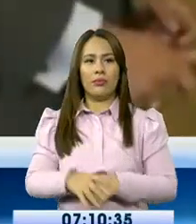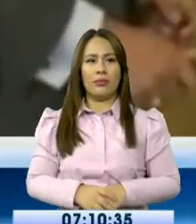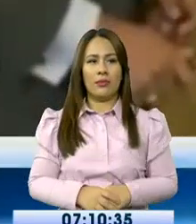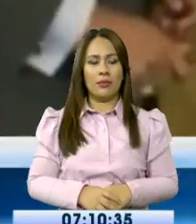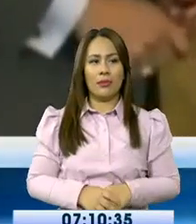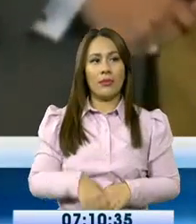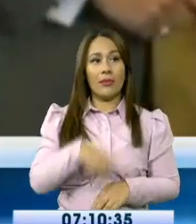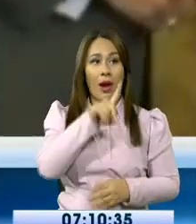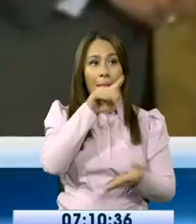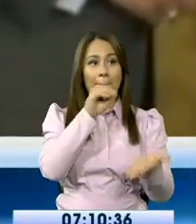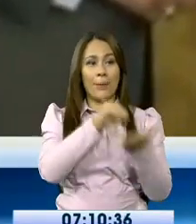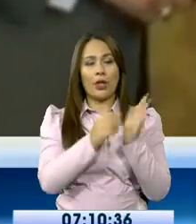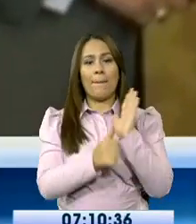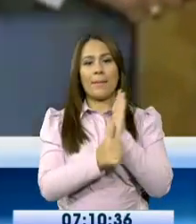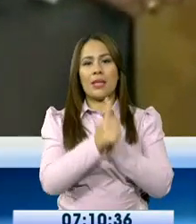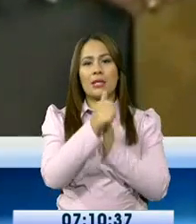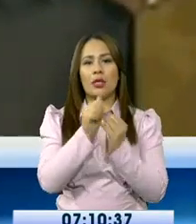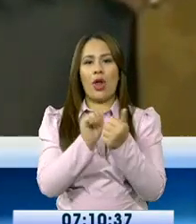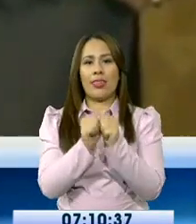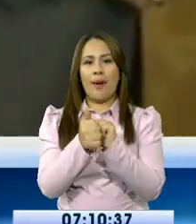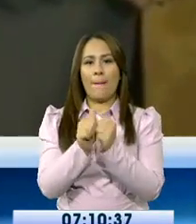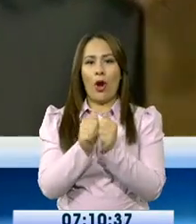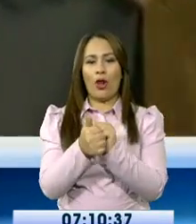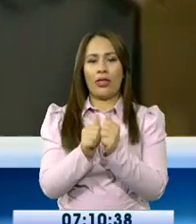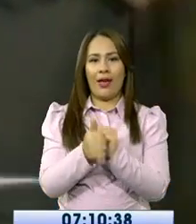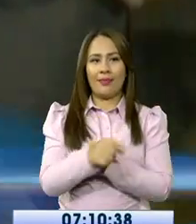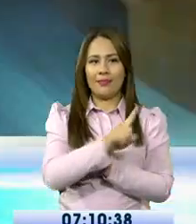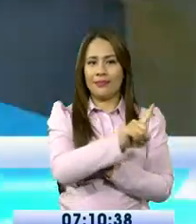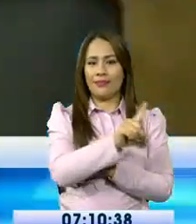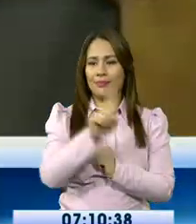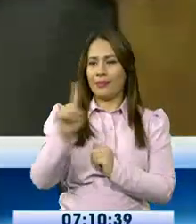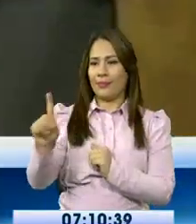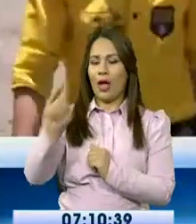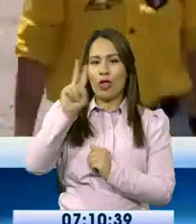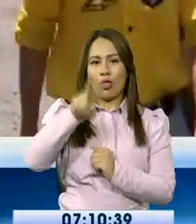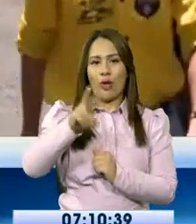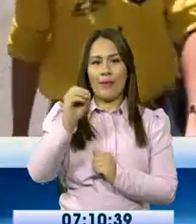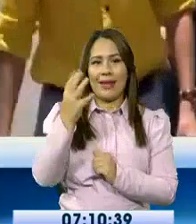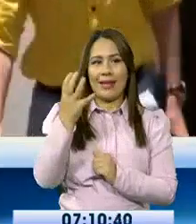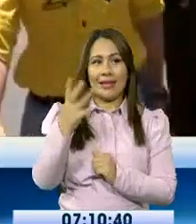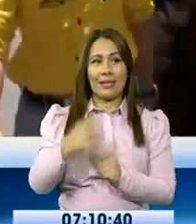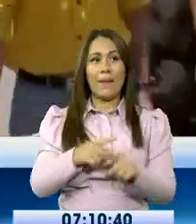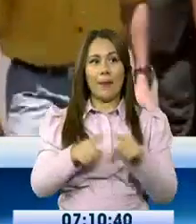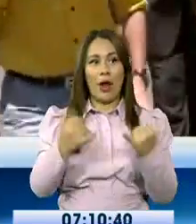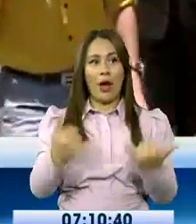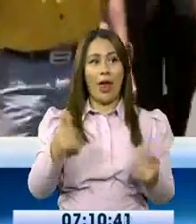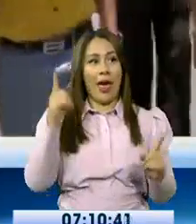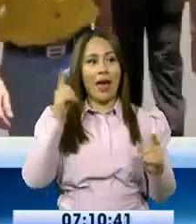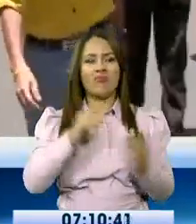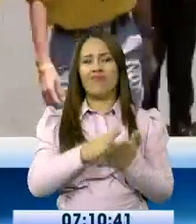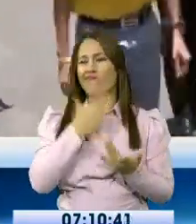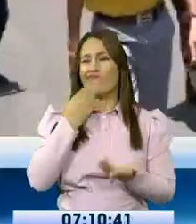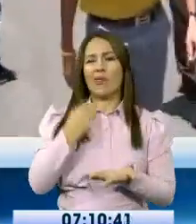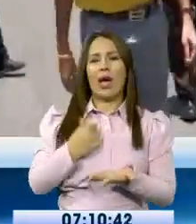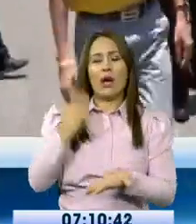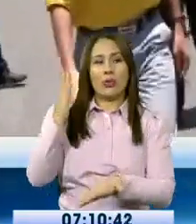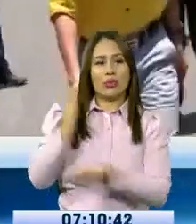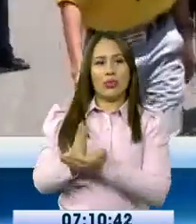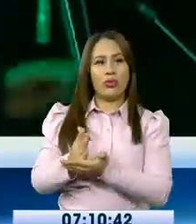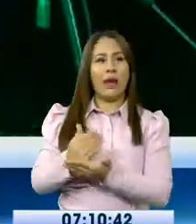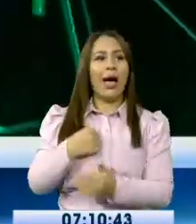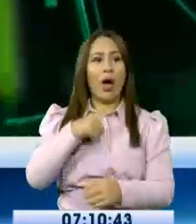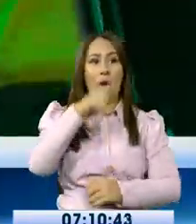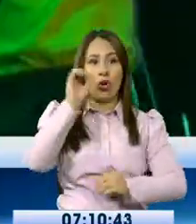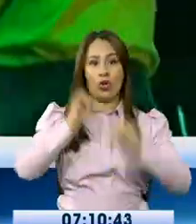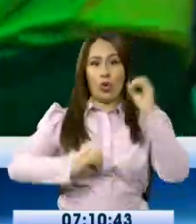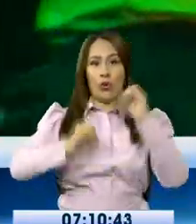Fue nombrado ministro de Deporte, cargo que ocupó hasta el 2015. Pero la dirigencia deportiva era su sueño y en octubre de